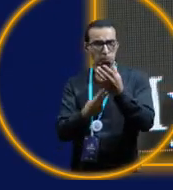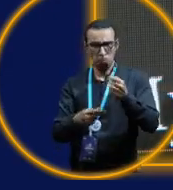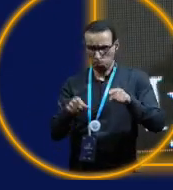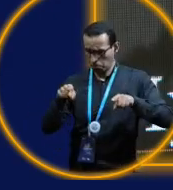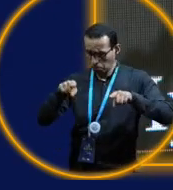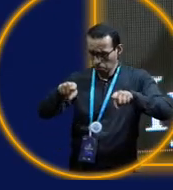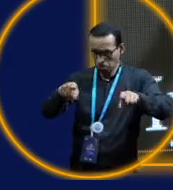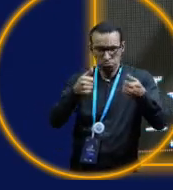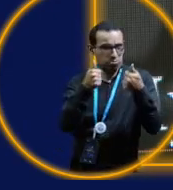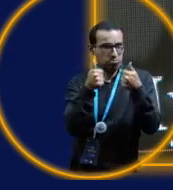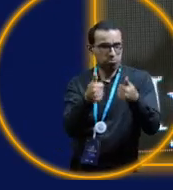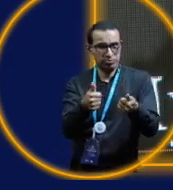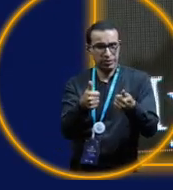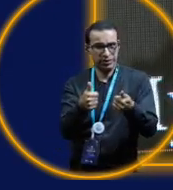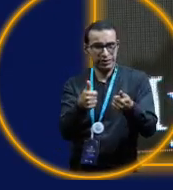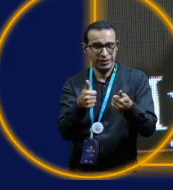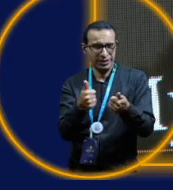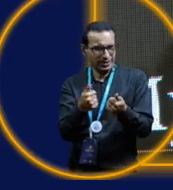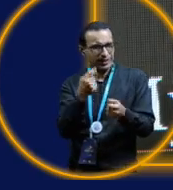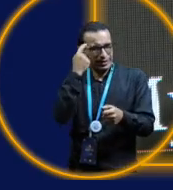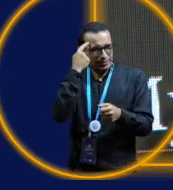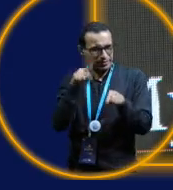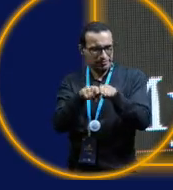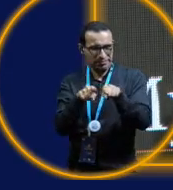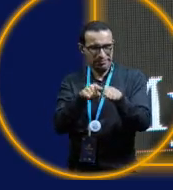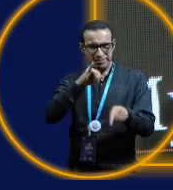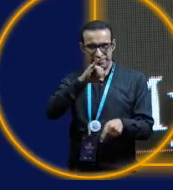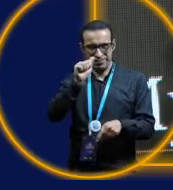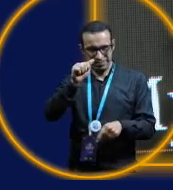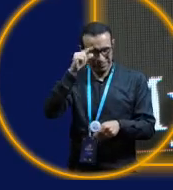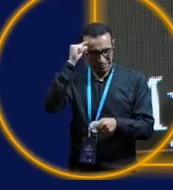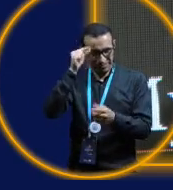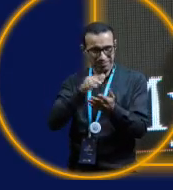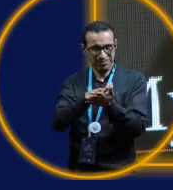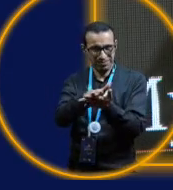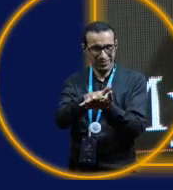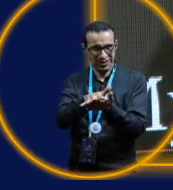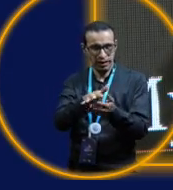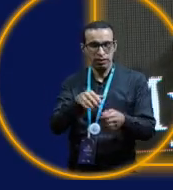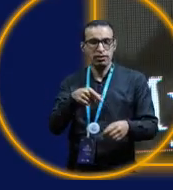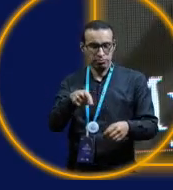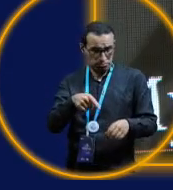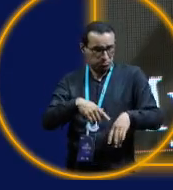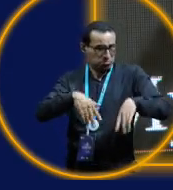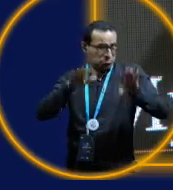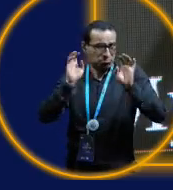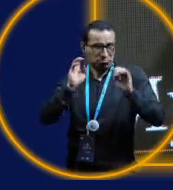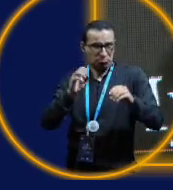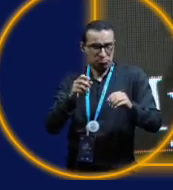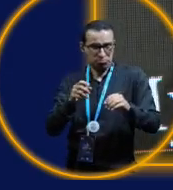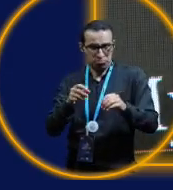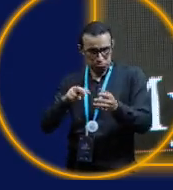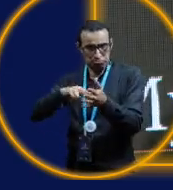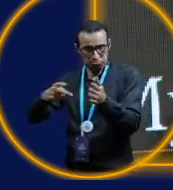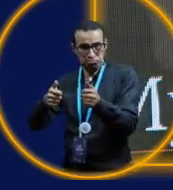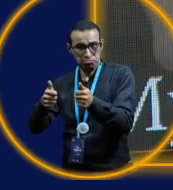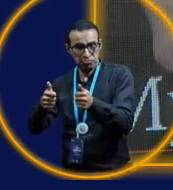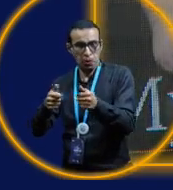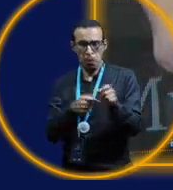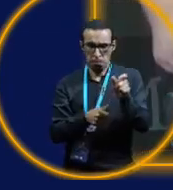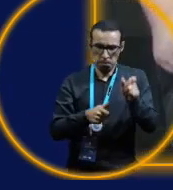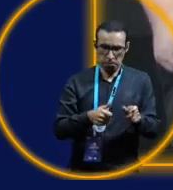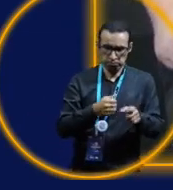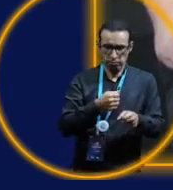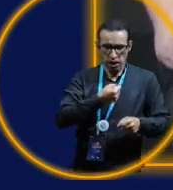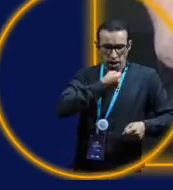mundo en donde no haya alguien que toque que no toque una guitarra acústica y no cante una canción sin necesidad siquiera de un micrófono